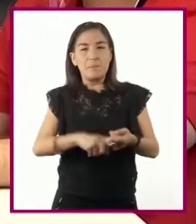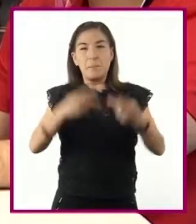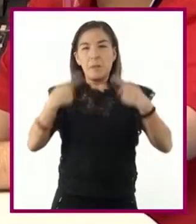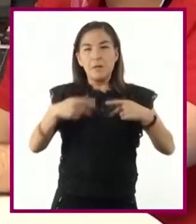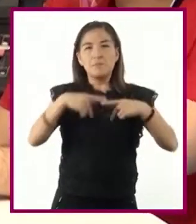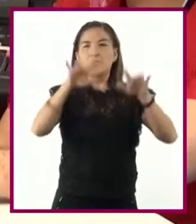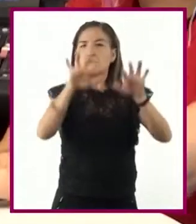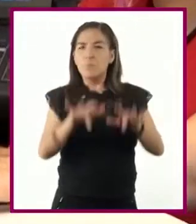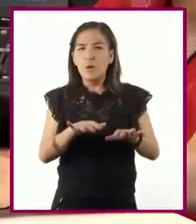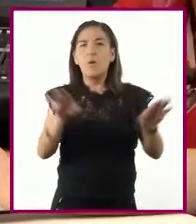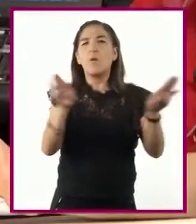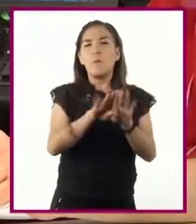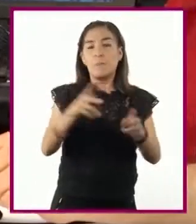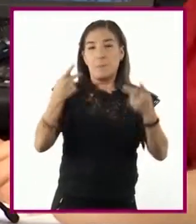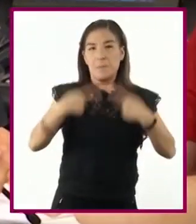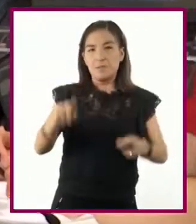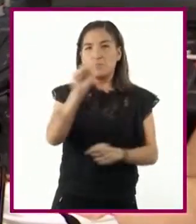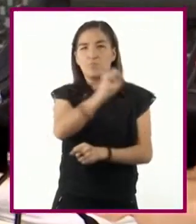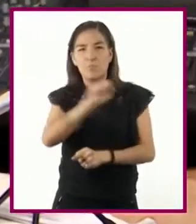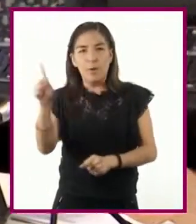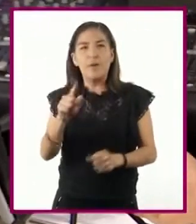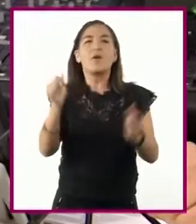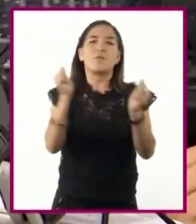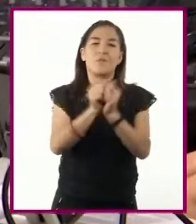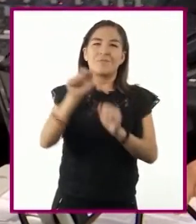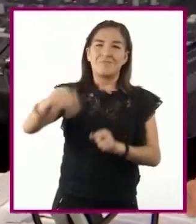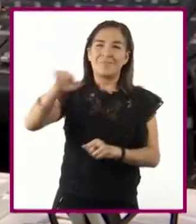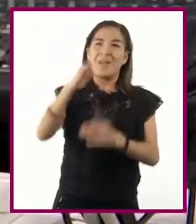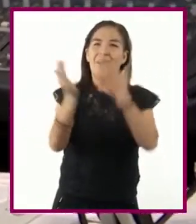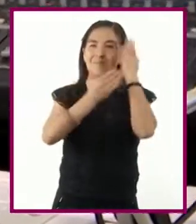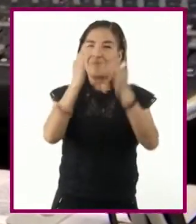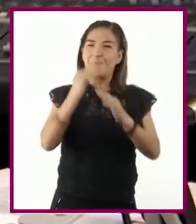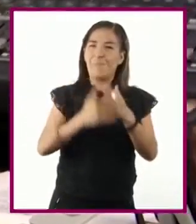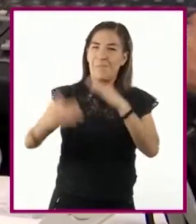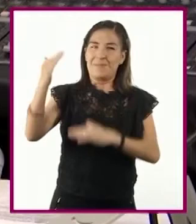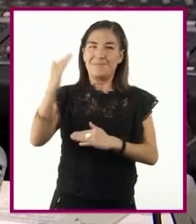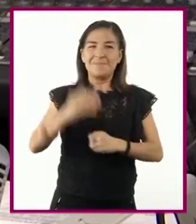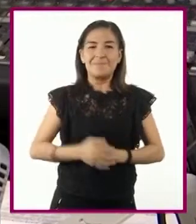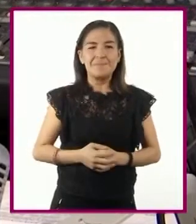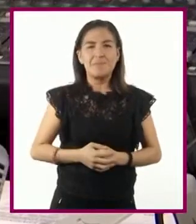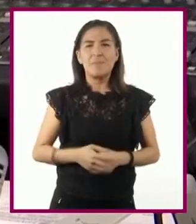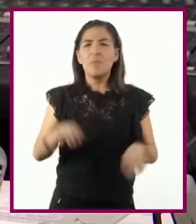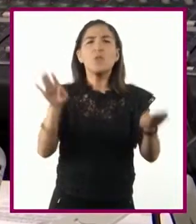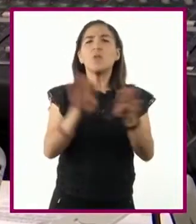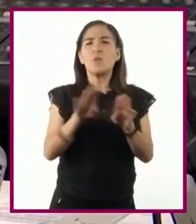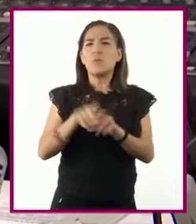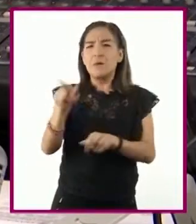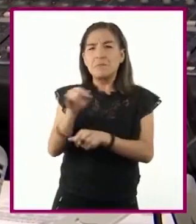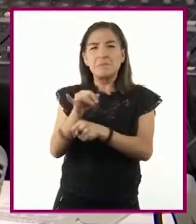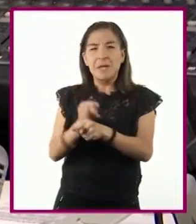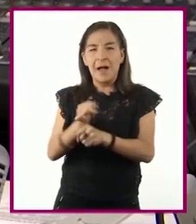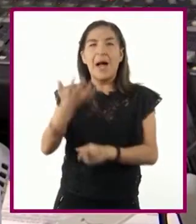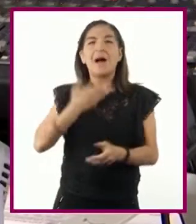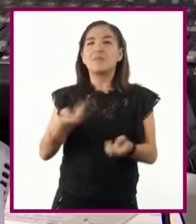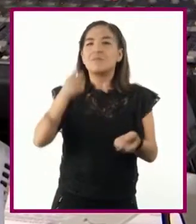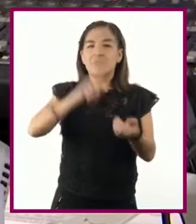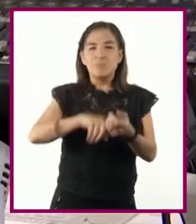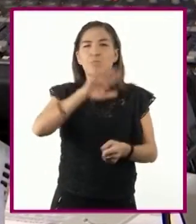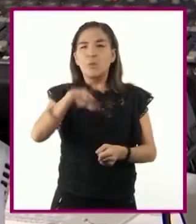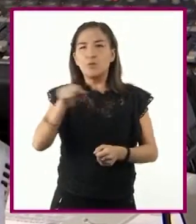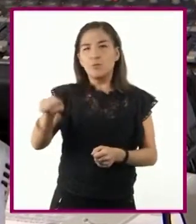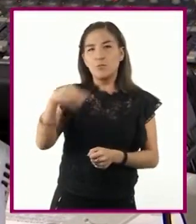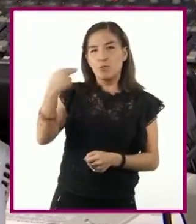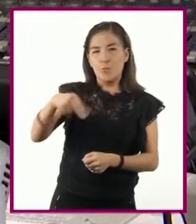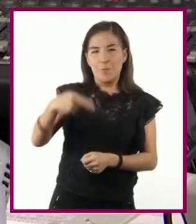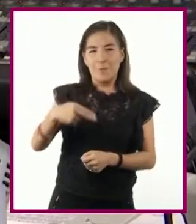un profesional con prestigio académico. Una manera de corroborar lo anterior es buscar el nombre de quien escribe el